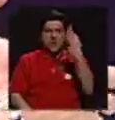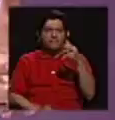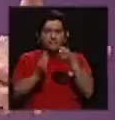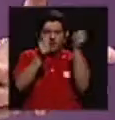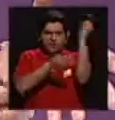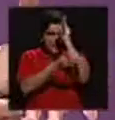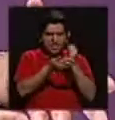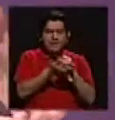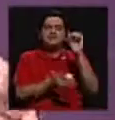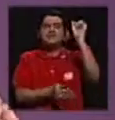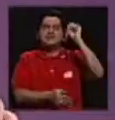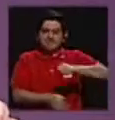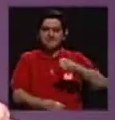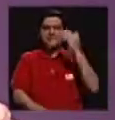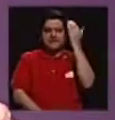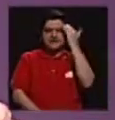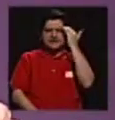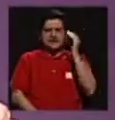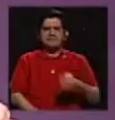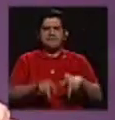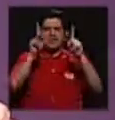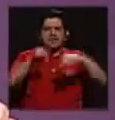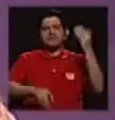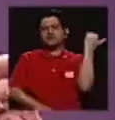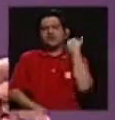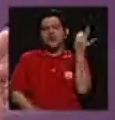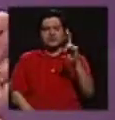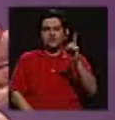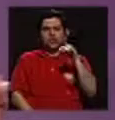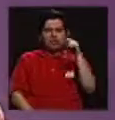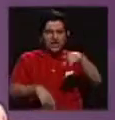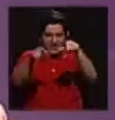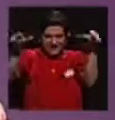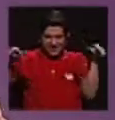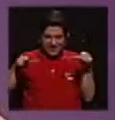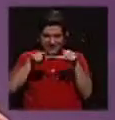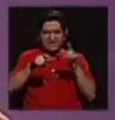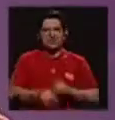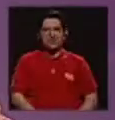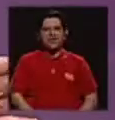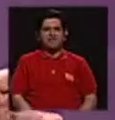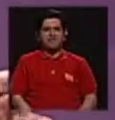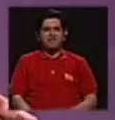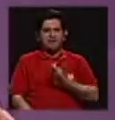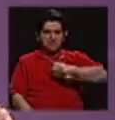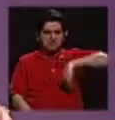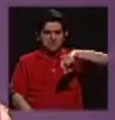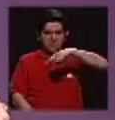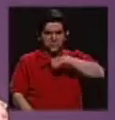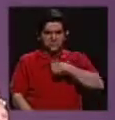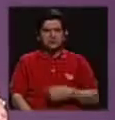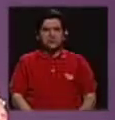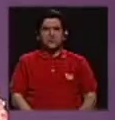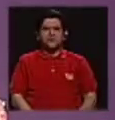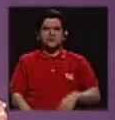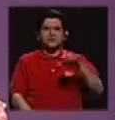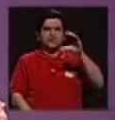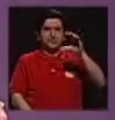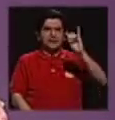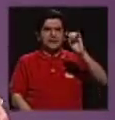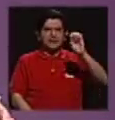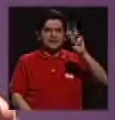hacer un mapeo, dónde es que están ubicándose las personas que son víctimas. Y en esos lugares, pues por lo menos en lo que nosotras desde el CIEM hemos